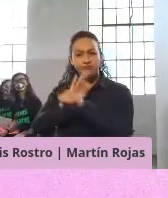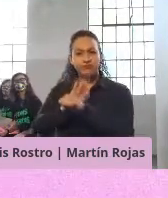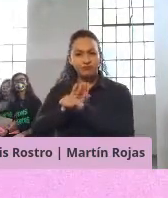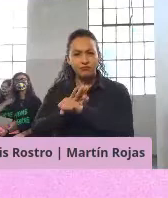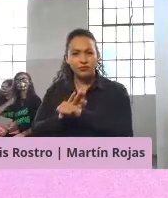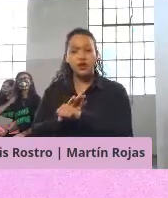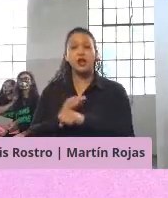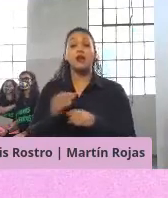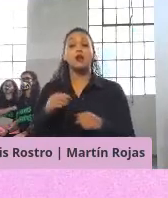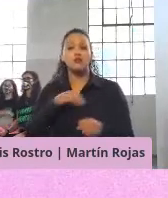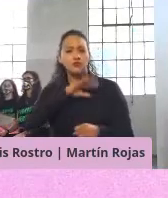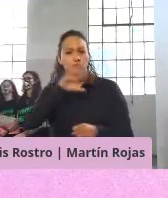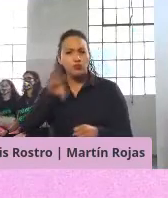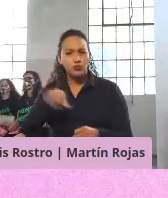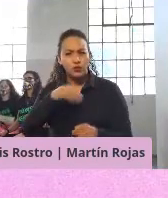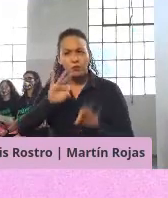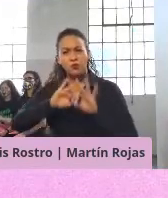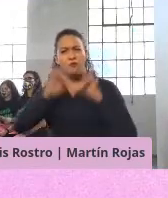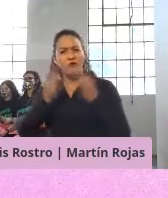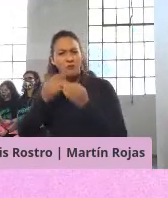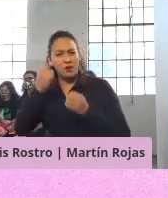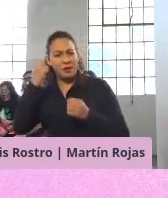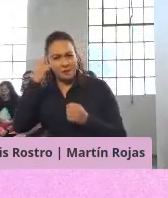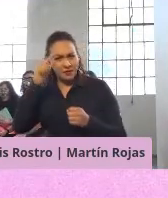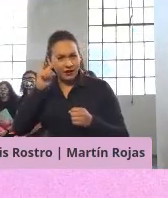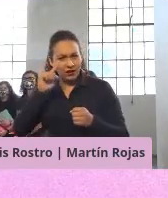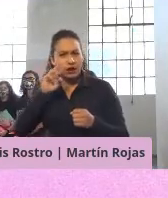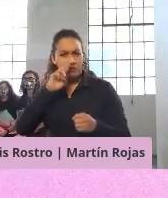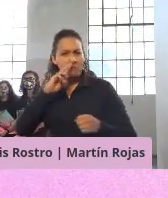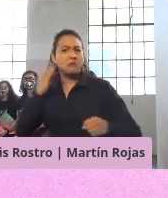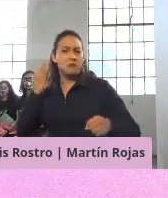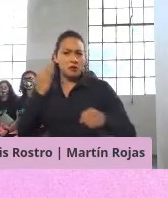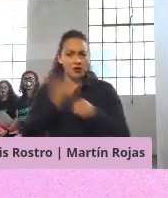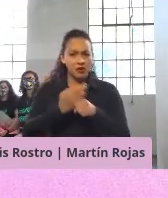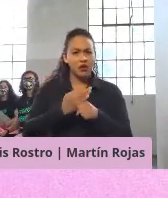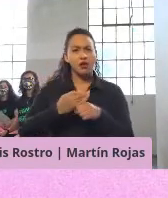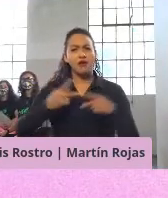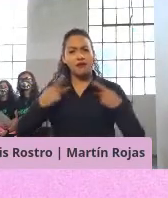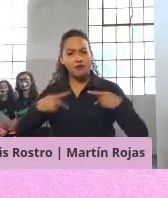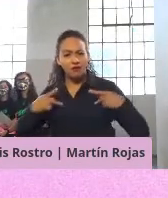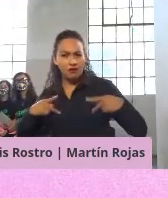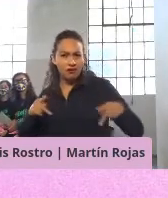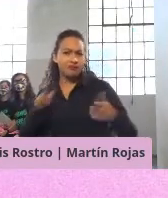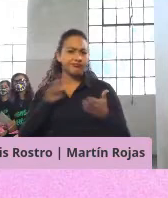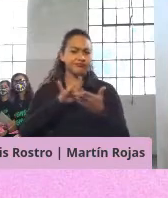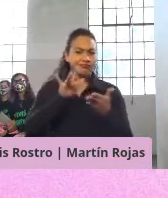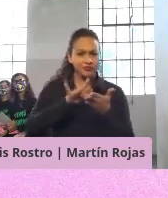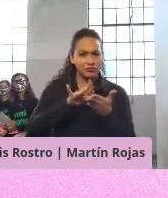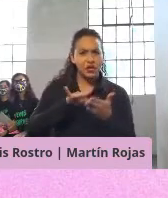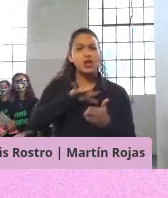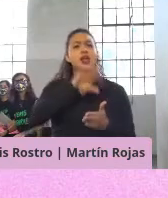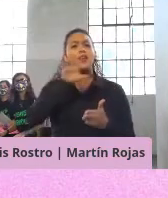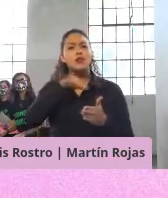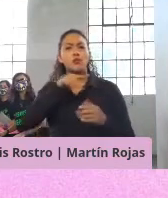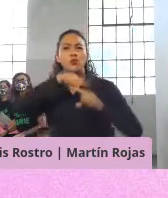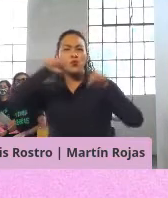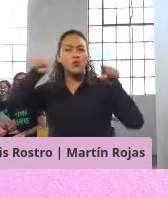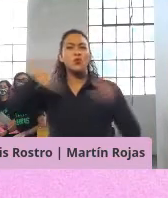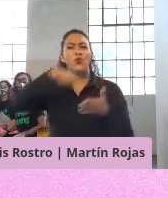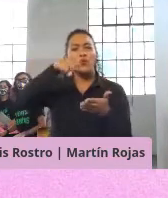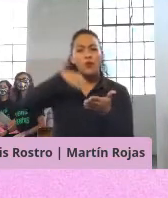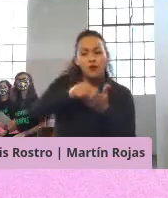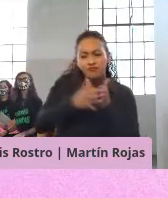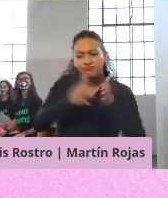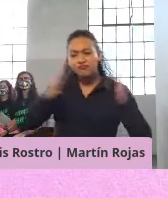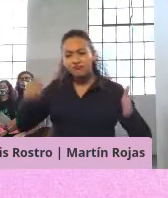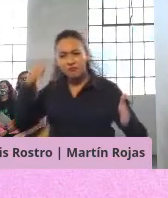nuestras habilidades como colectiva para cuestionar nuestro entorno y diseñar propuestas creativas. Deseamos compartir, escuchar, aprender y desaprender